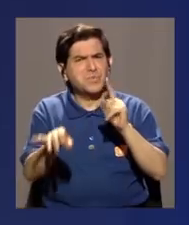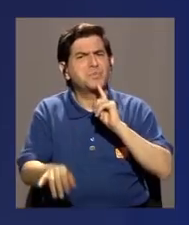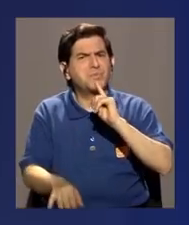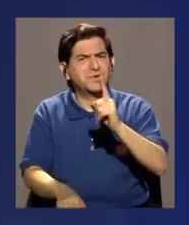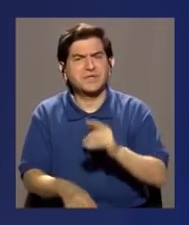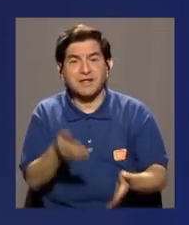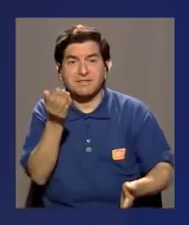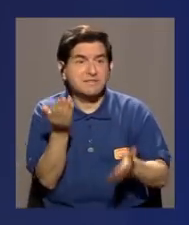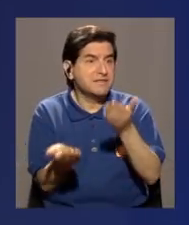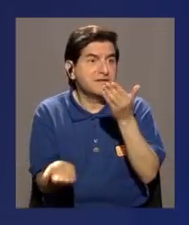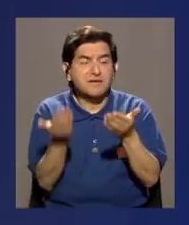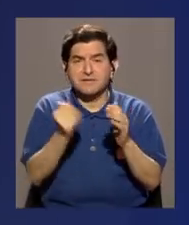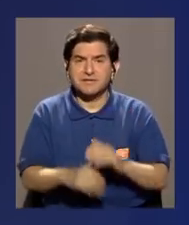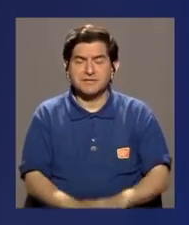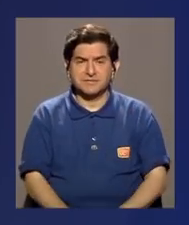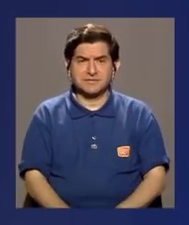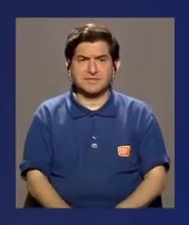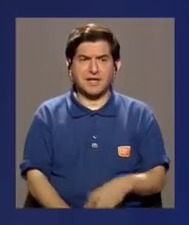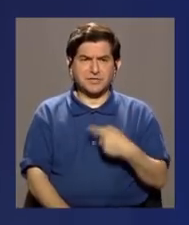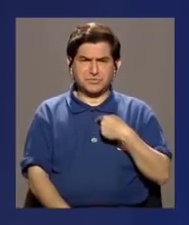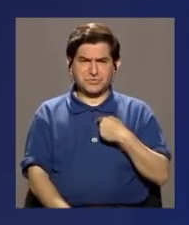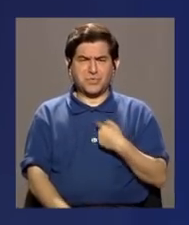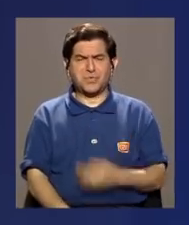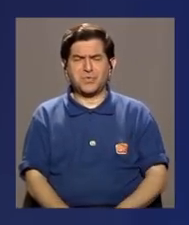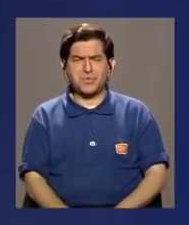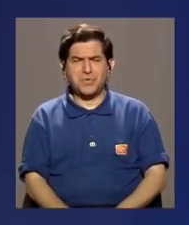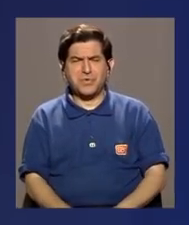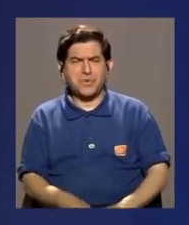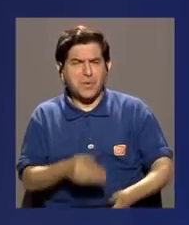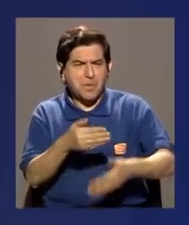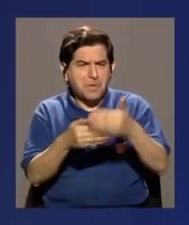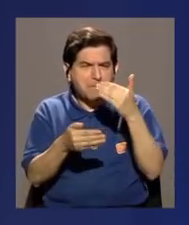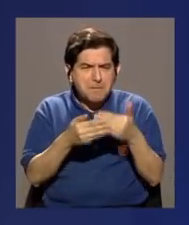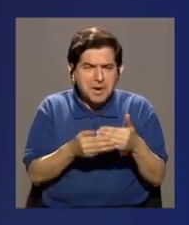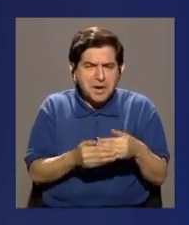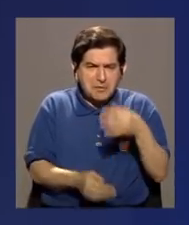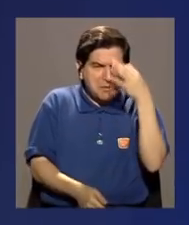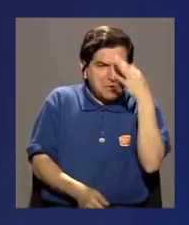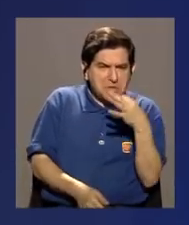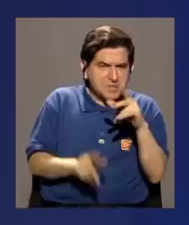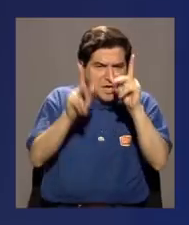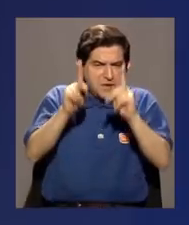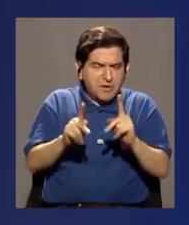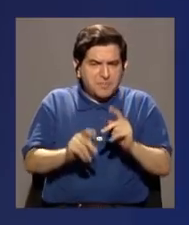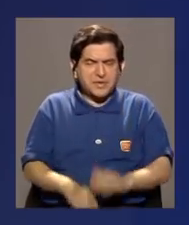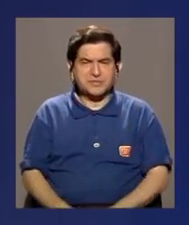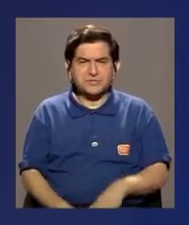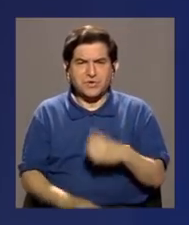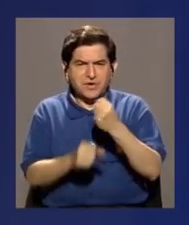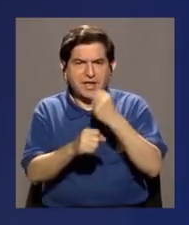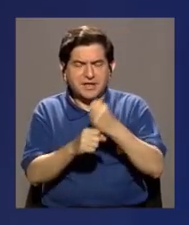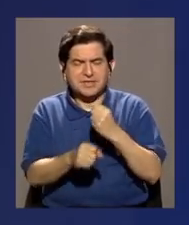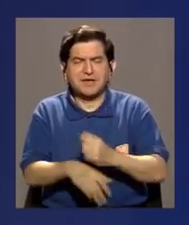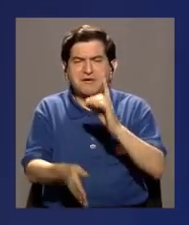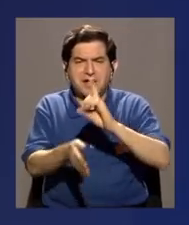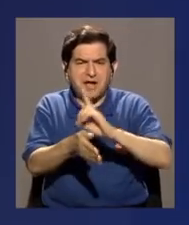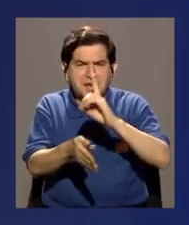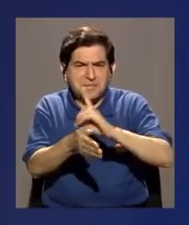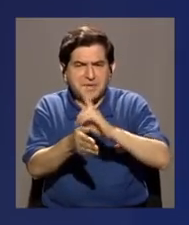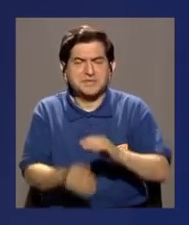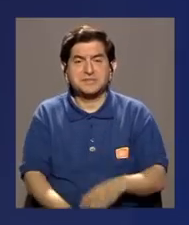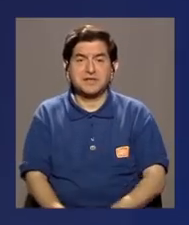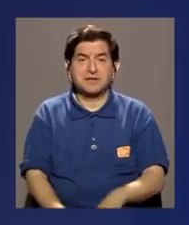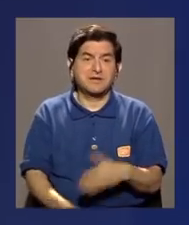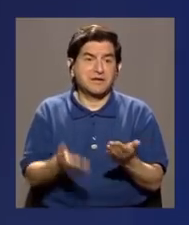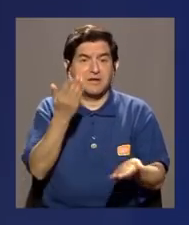gabriela porque de repente inclusive podemos prejuzgar a la persona que se dedica a la medicina general y en este momento